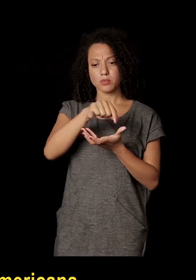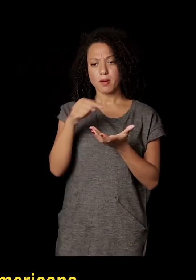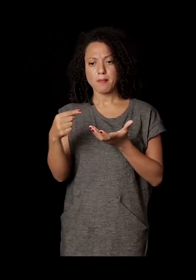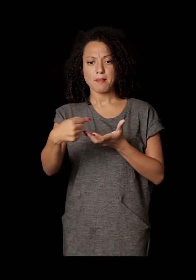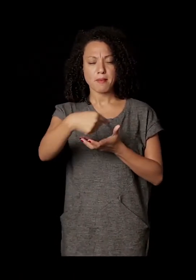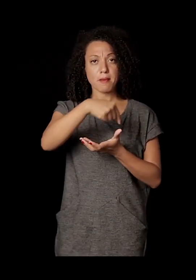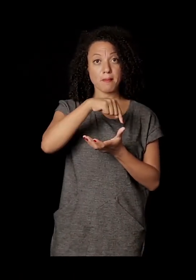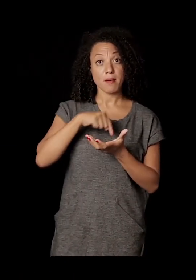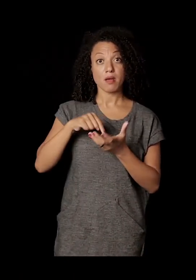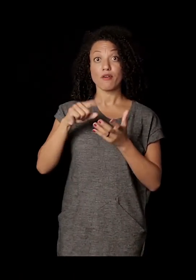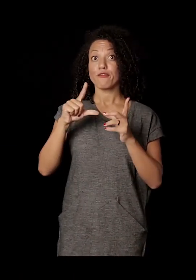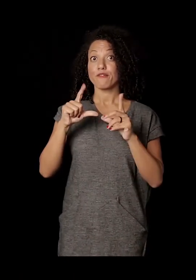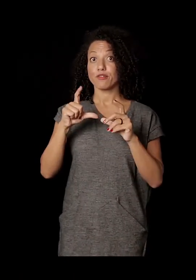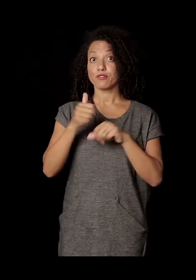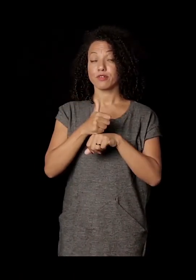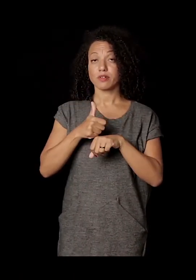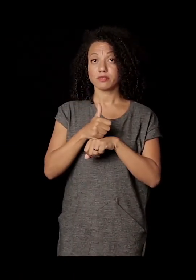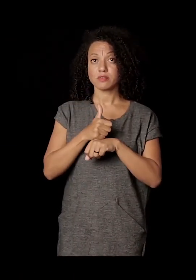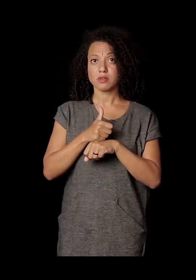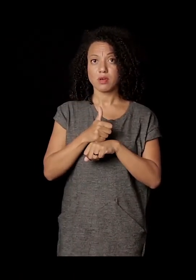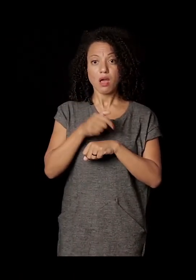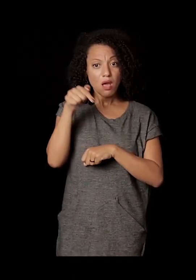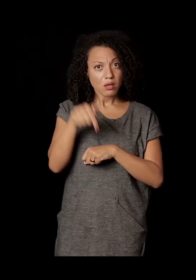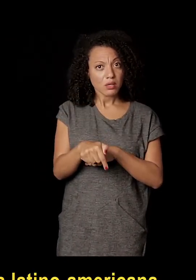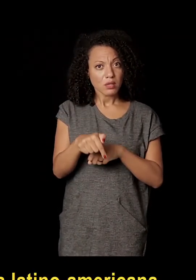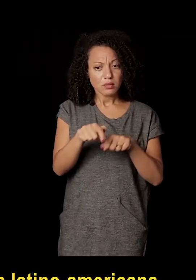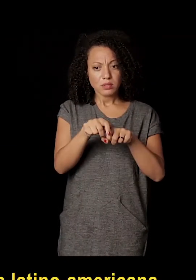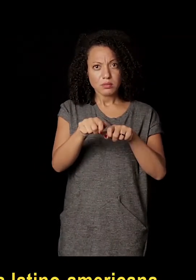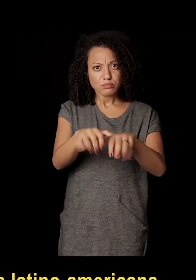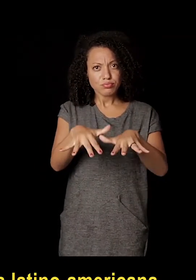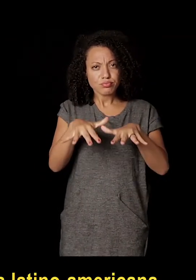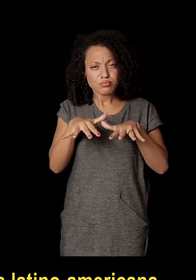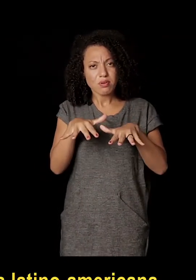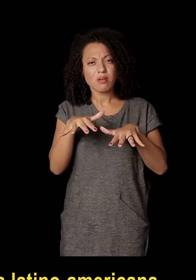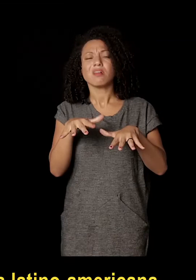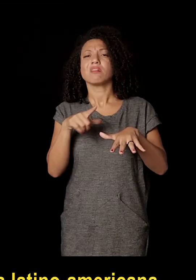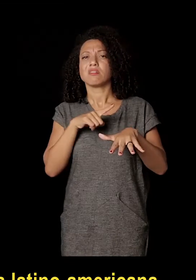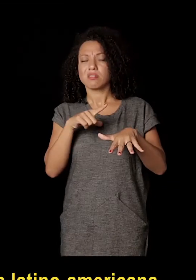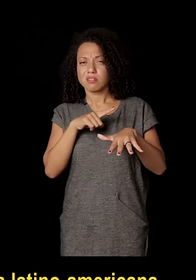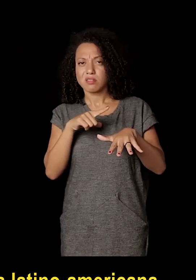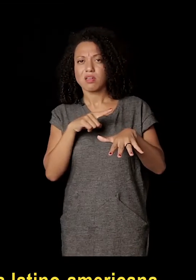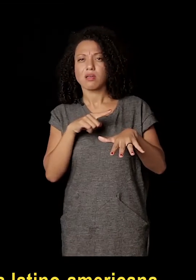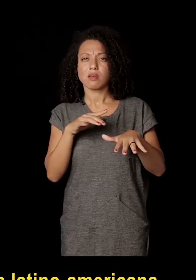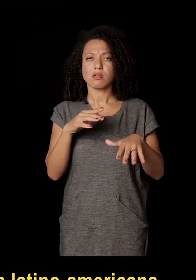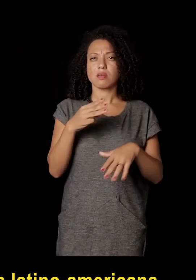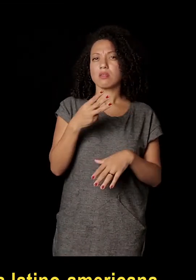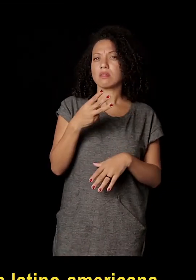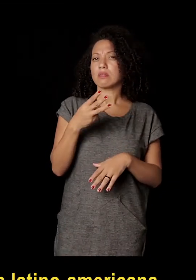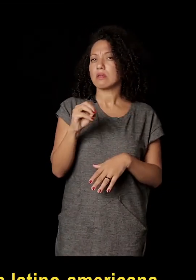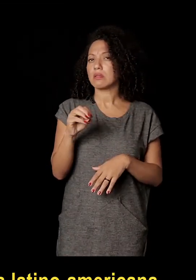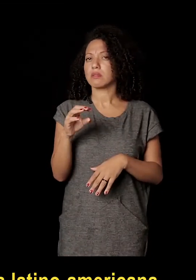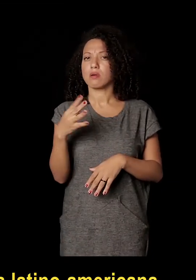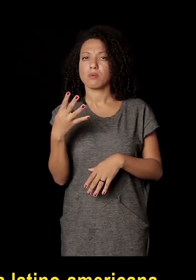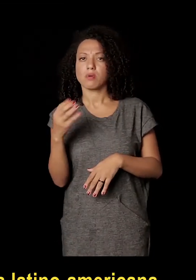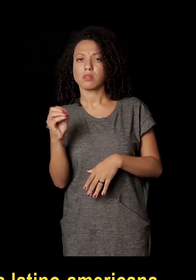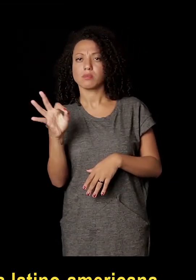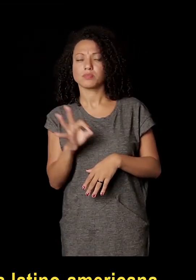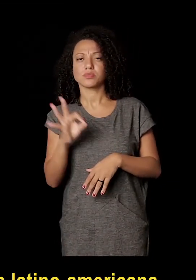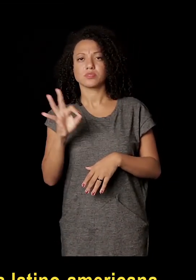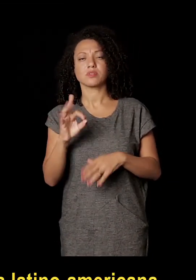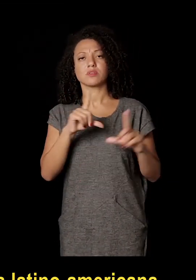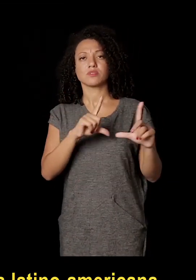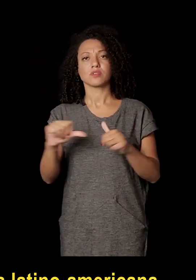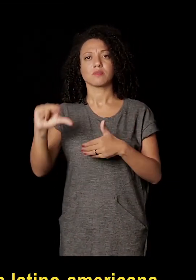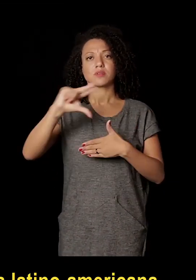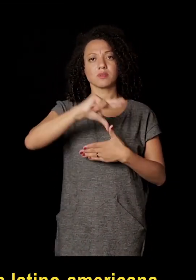latinoamericana. Probablemente aquí en este grupo de gente está representado el 30-40% de la fotografía latinoamericana